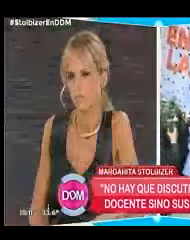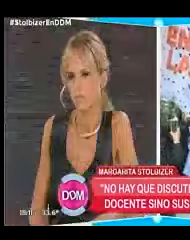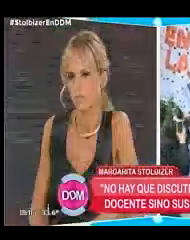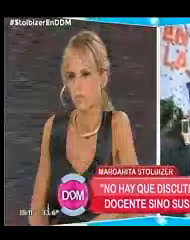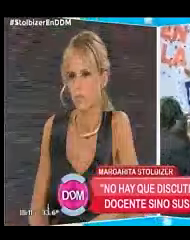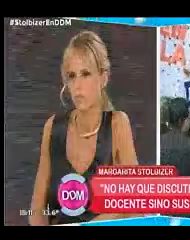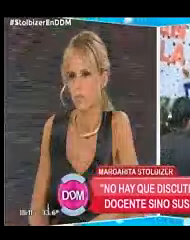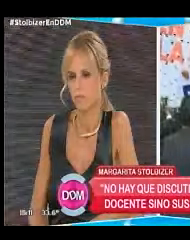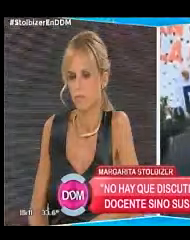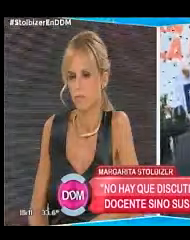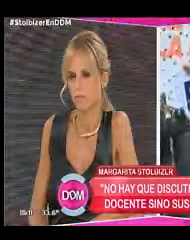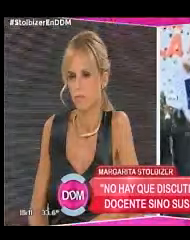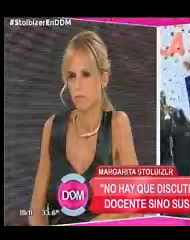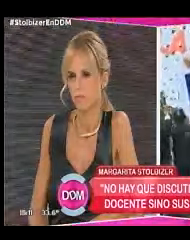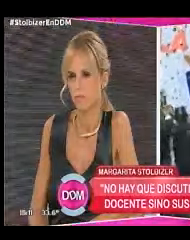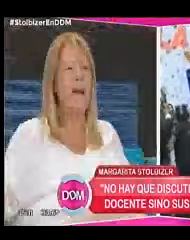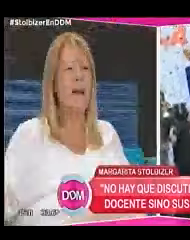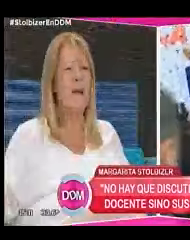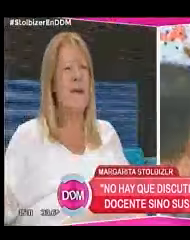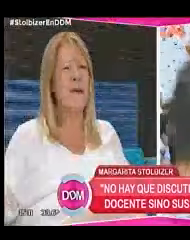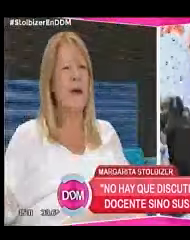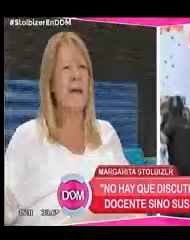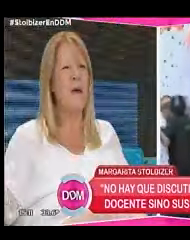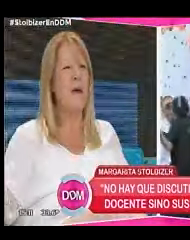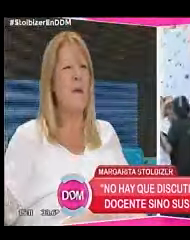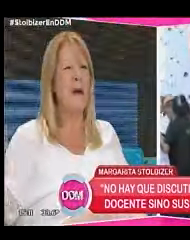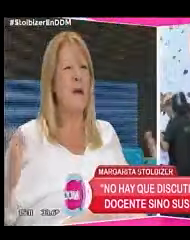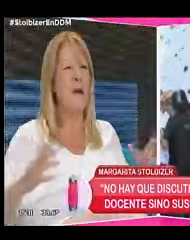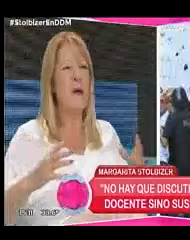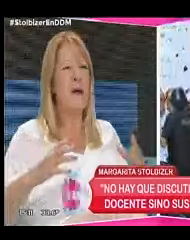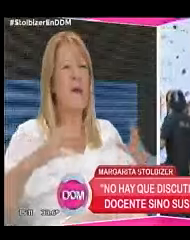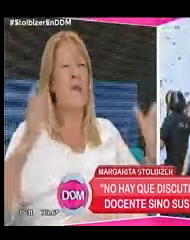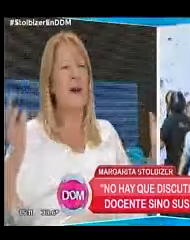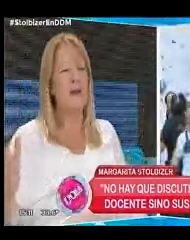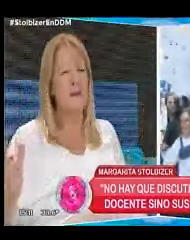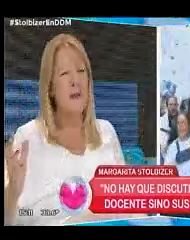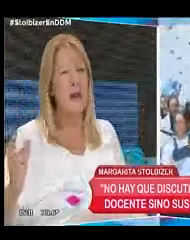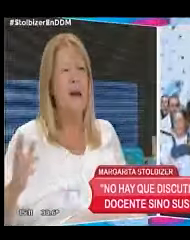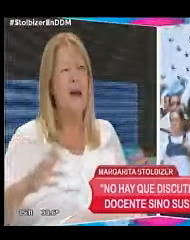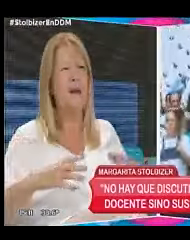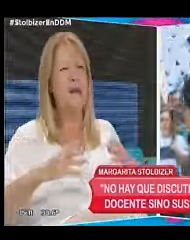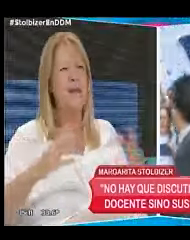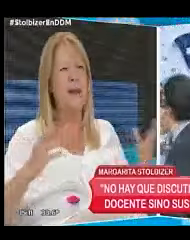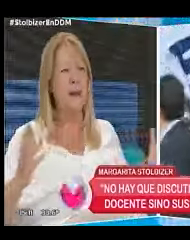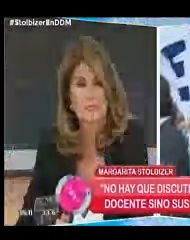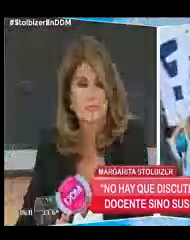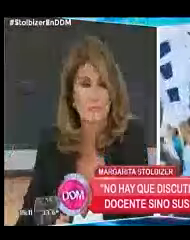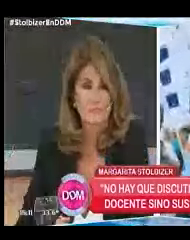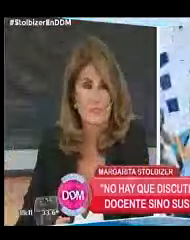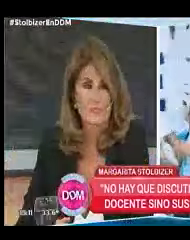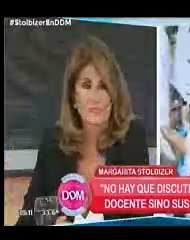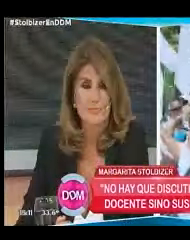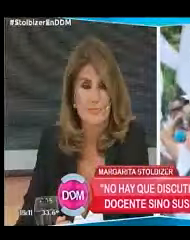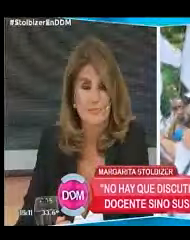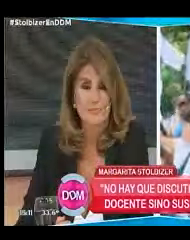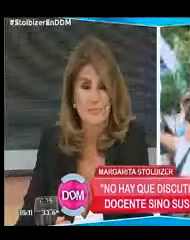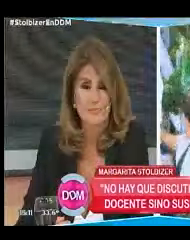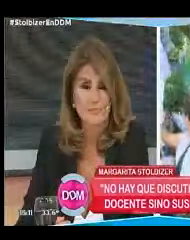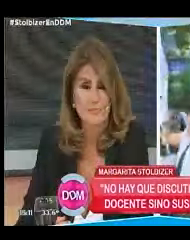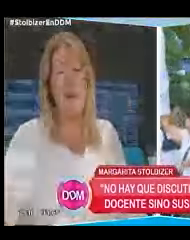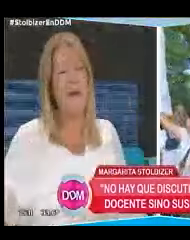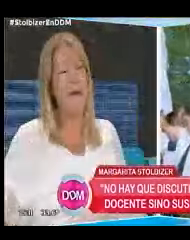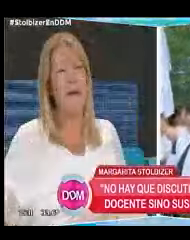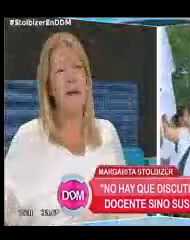presidenciales que se cuenta siempre como una de las grandes ventajas del gobierno los planes sociales, las asignaciones. Años tras